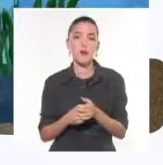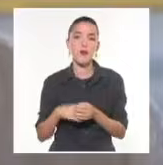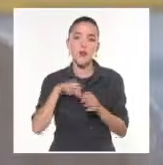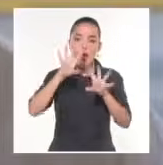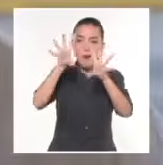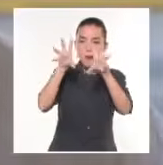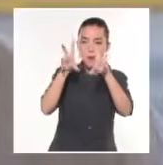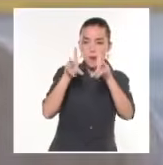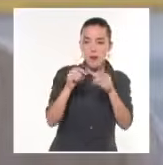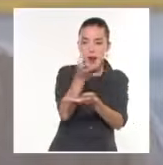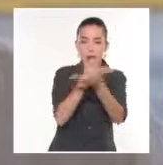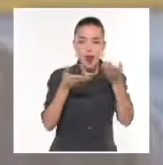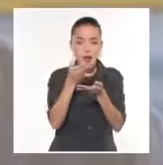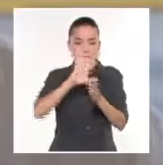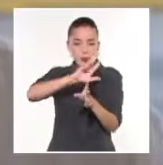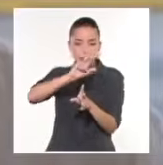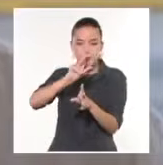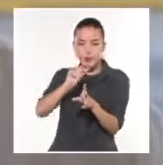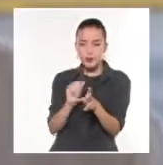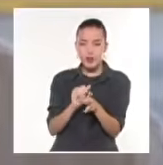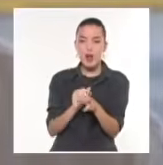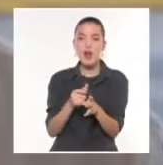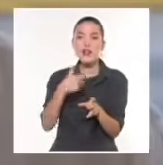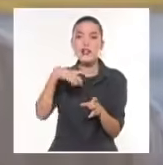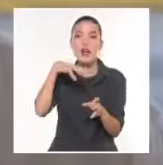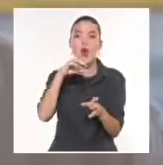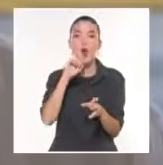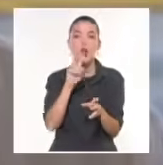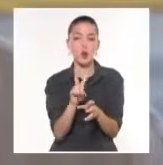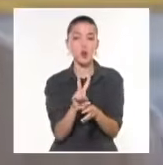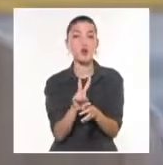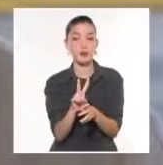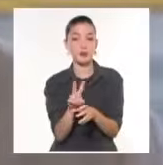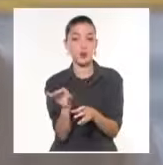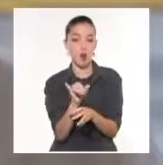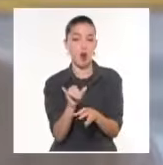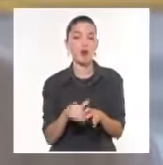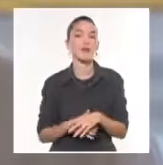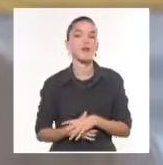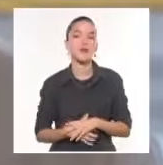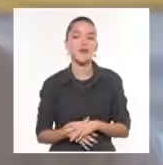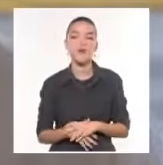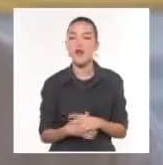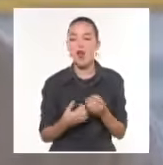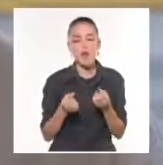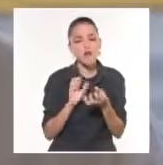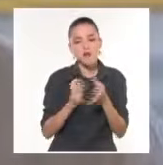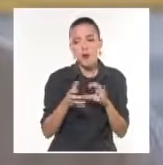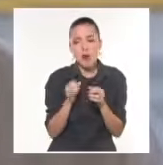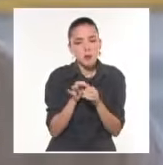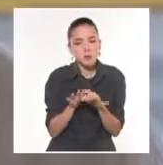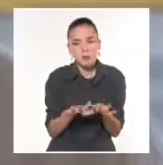agua y lo secuestran a largo plazo. De esta forma, de forma natural, mitigan los